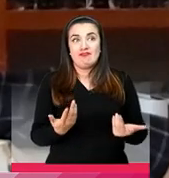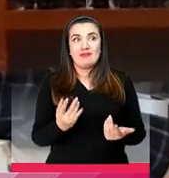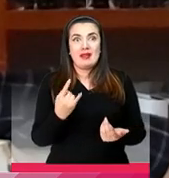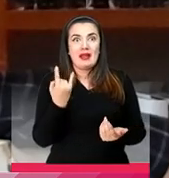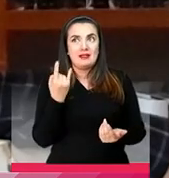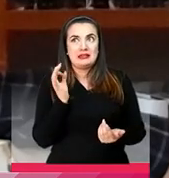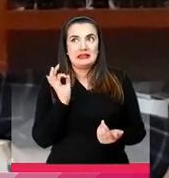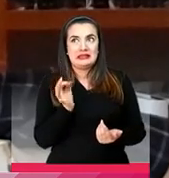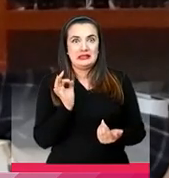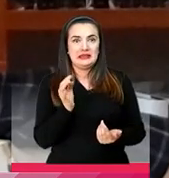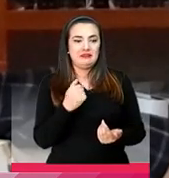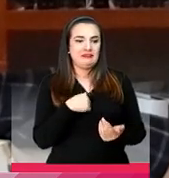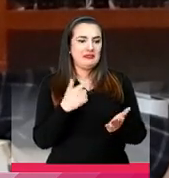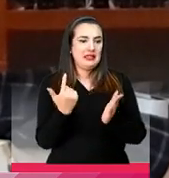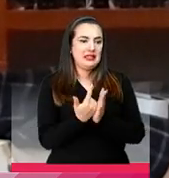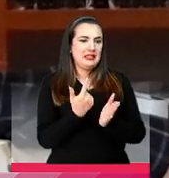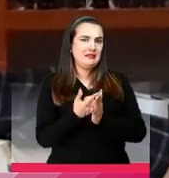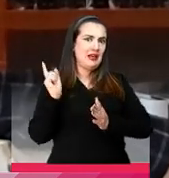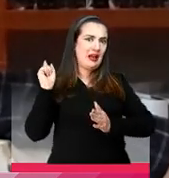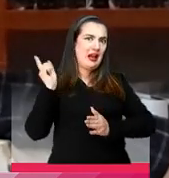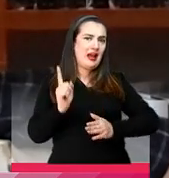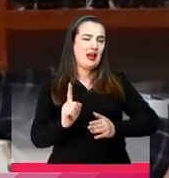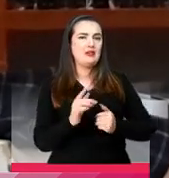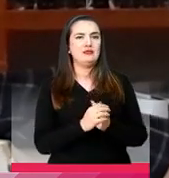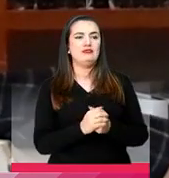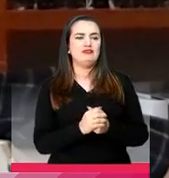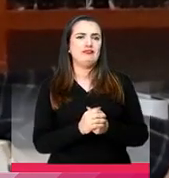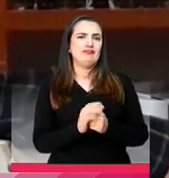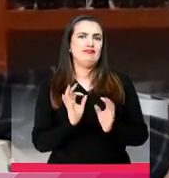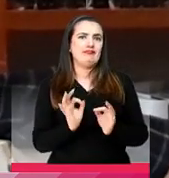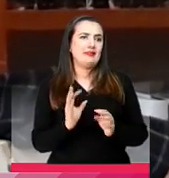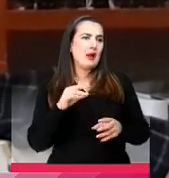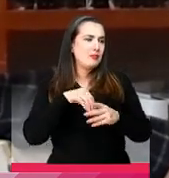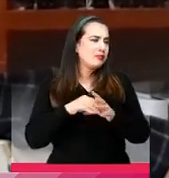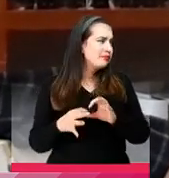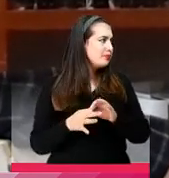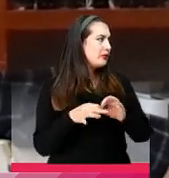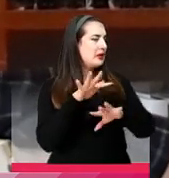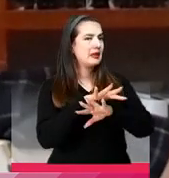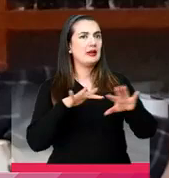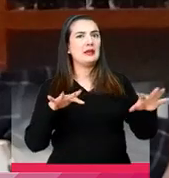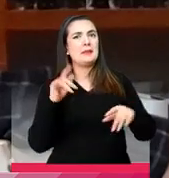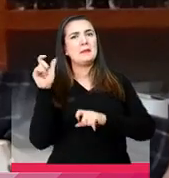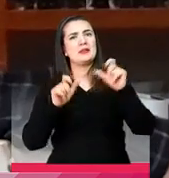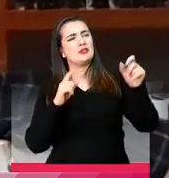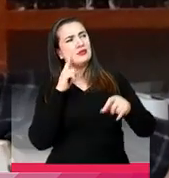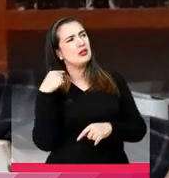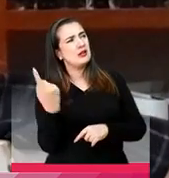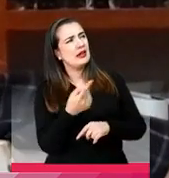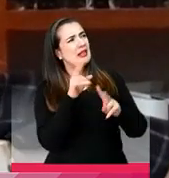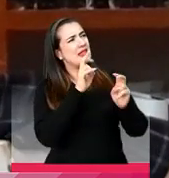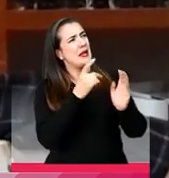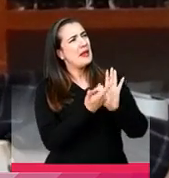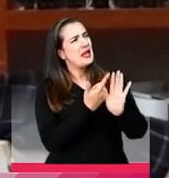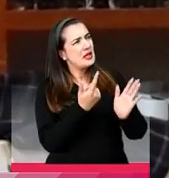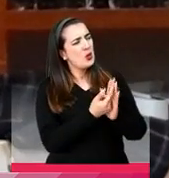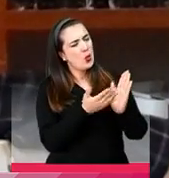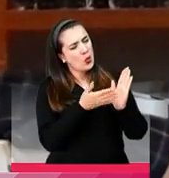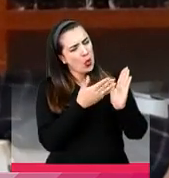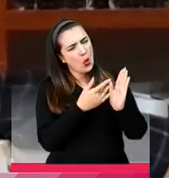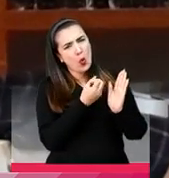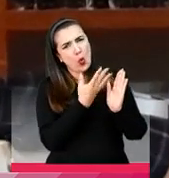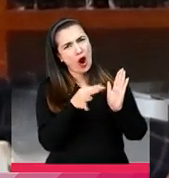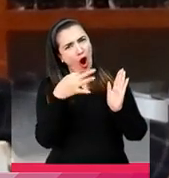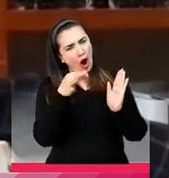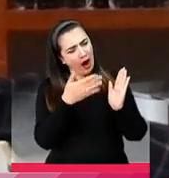el librero. Y he sido el librero en redes, entonces me preguntan todo sobre el libro, desde cuántas páginas tiene,